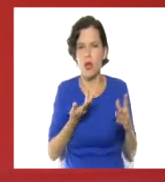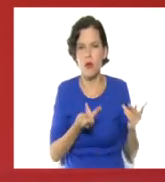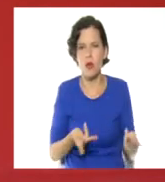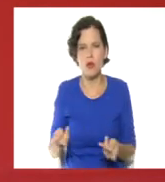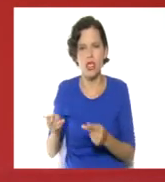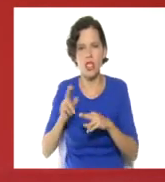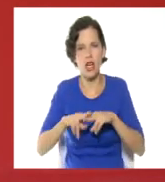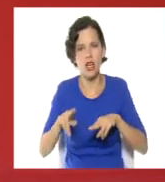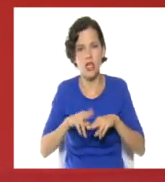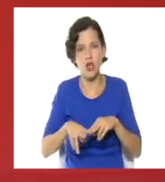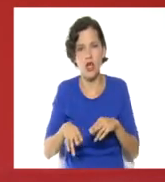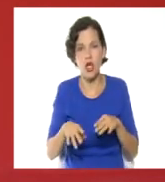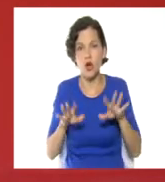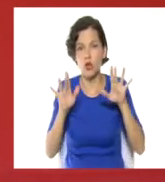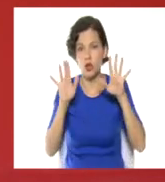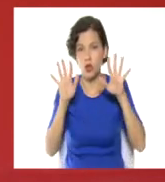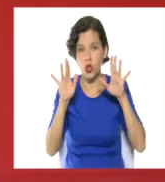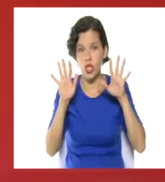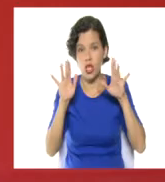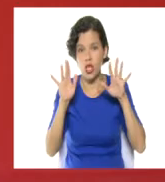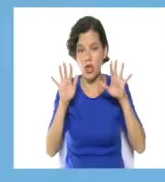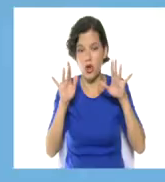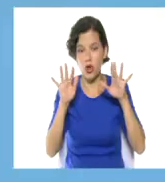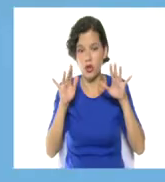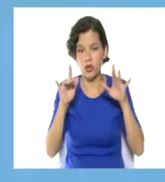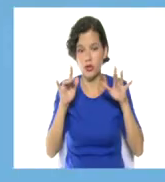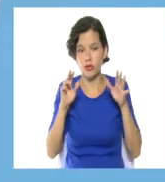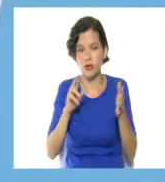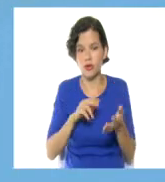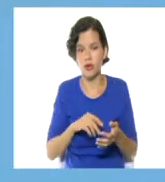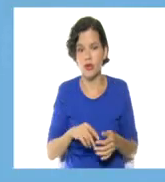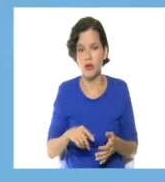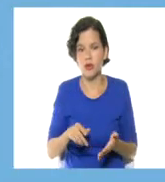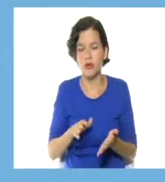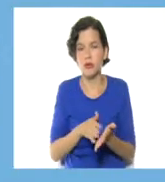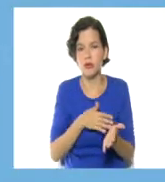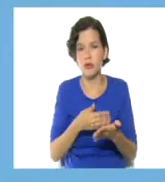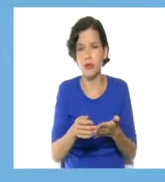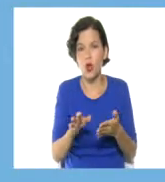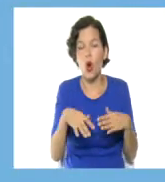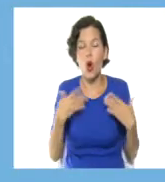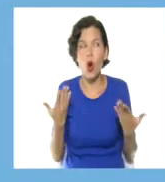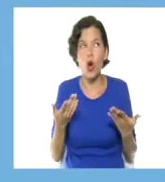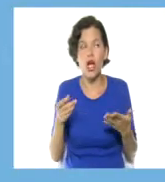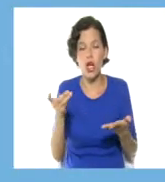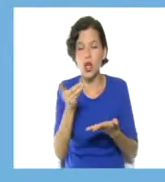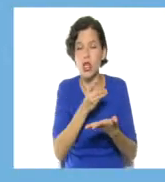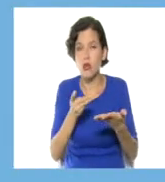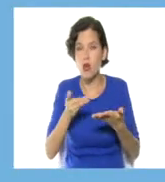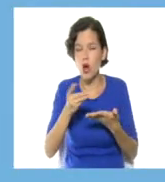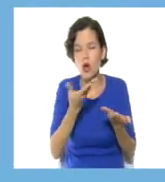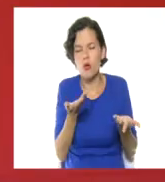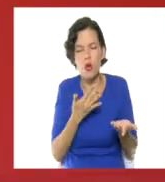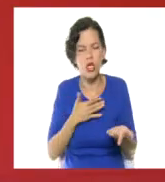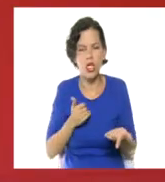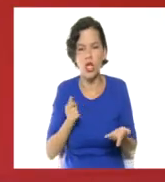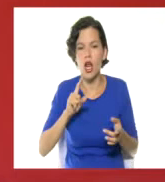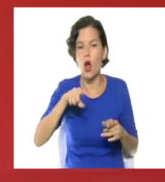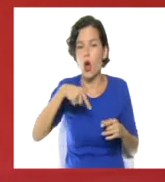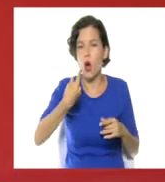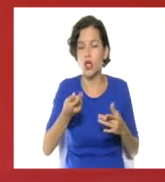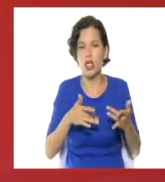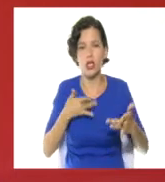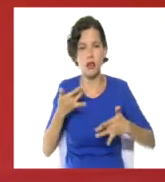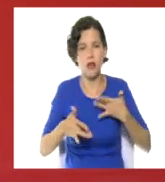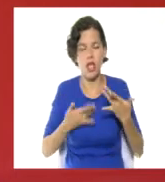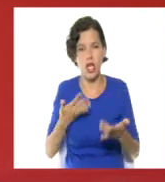niño a que con sus dedos llene toda una silueta o que simplemente él lo dibuje a su gusto. Otra actividad que